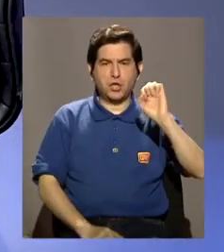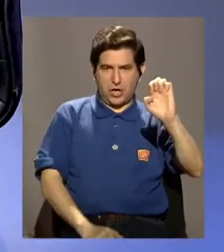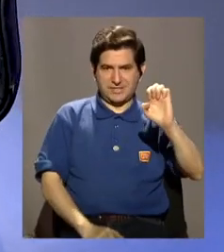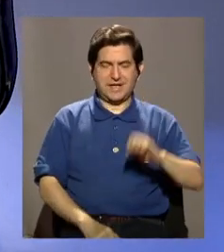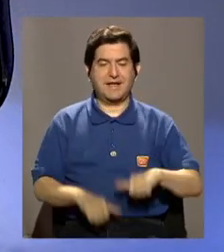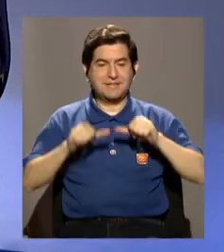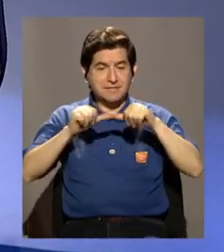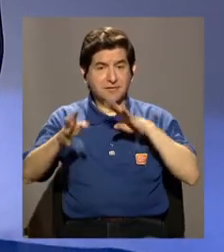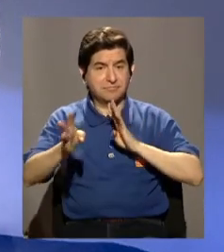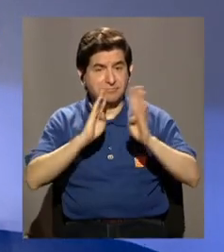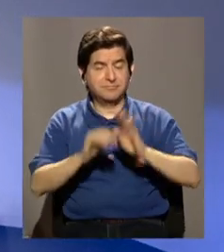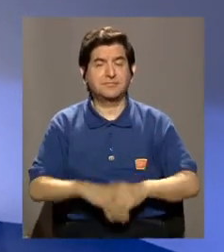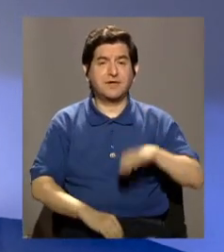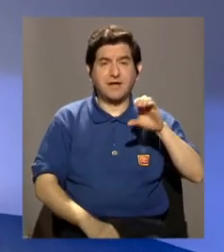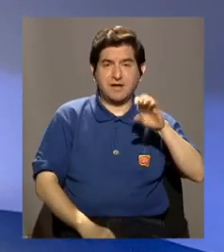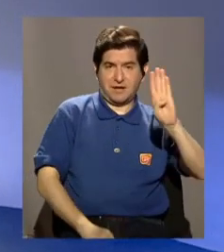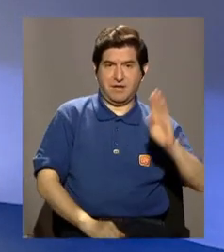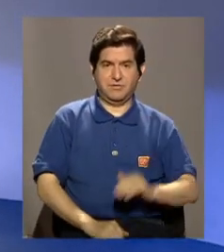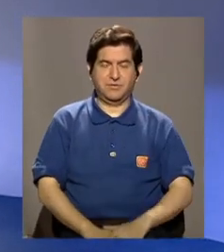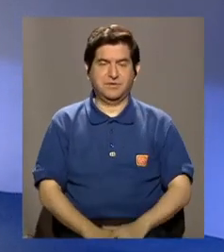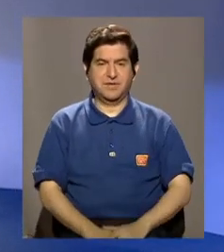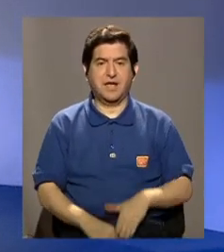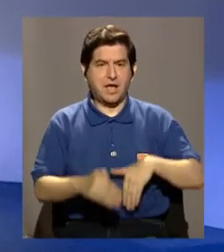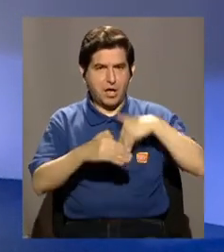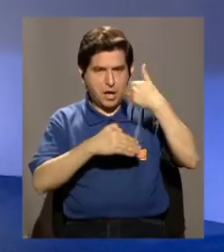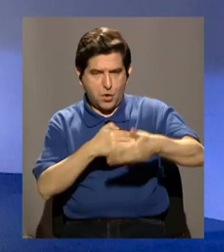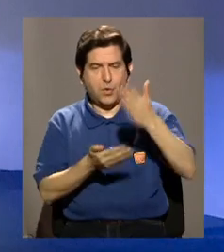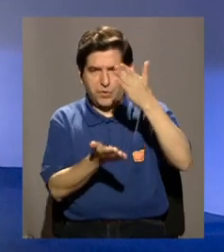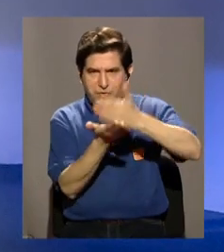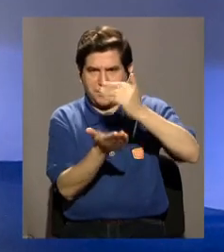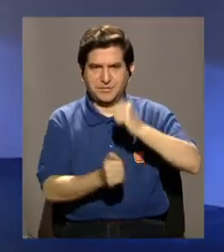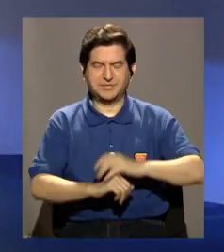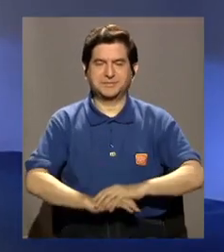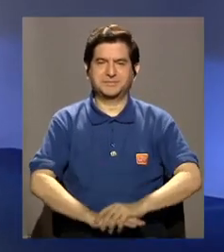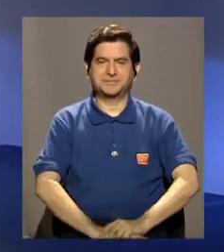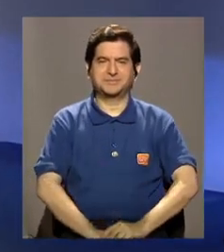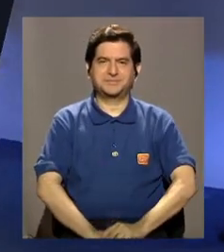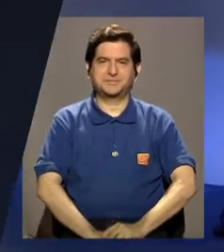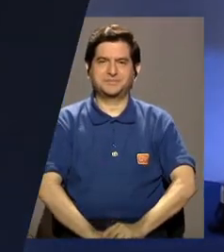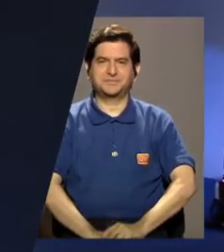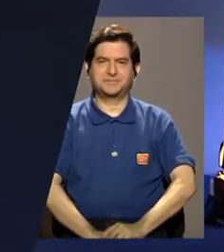vamos a seguir conversando con claudia barrionuevo después de estas